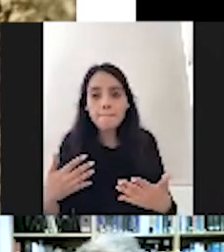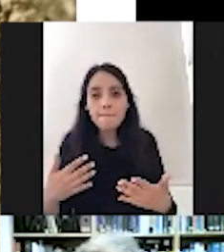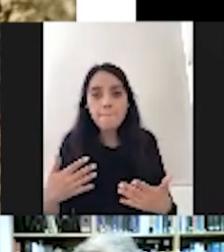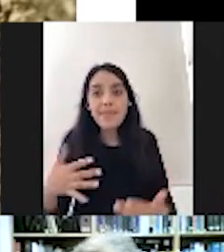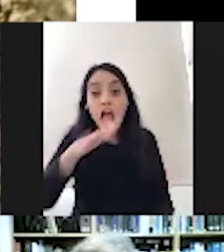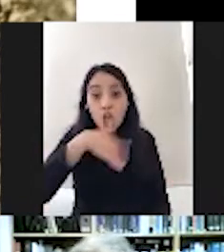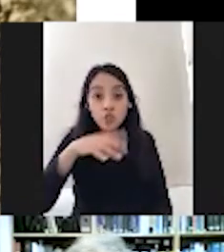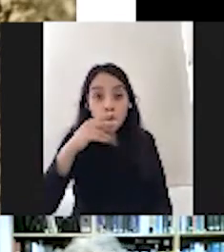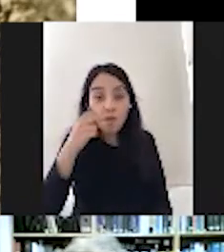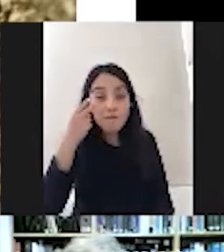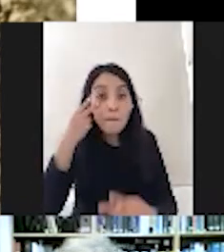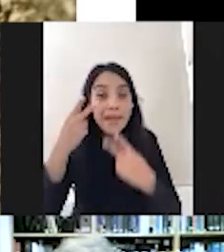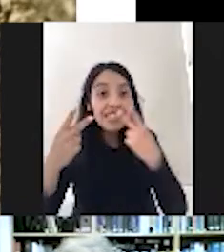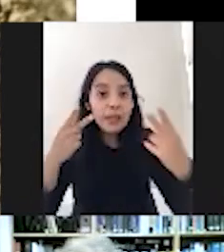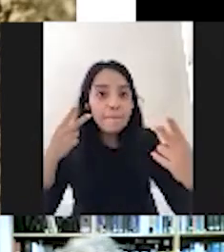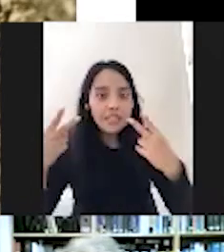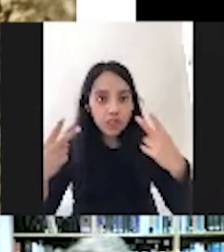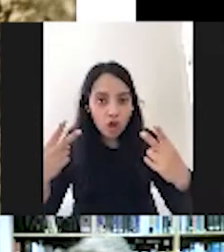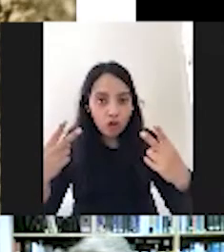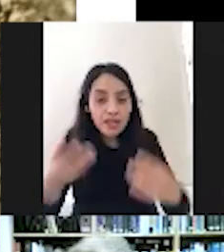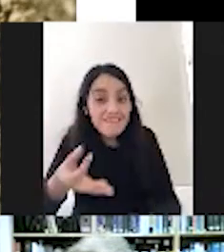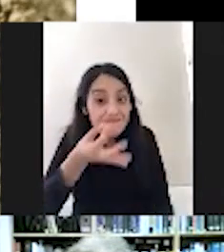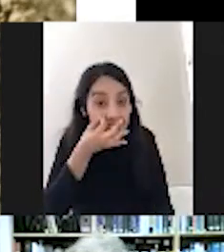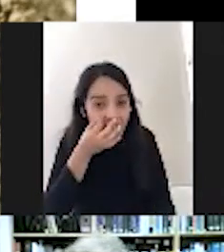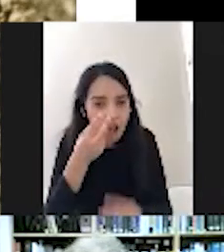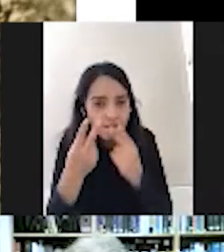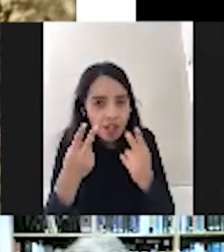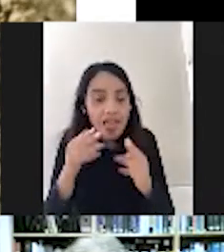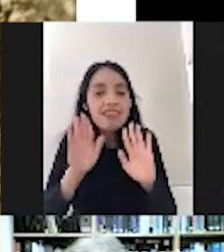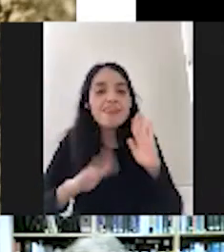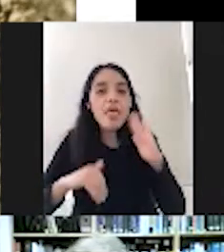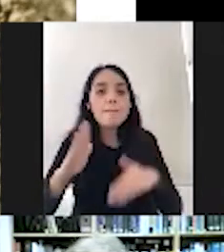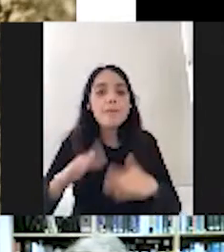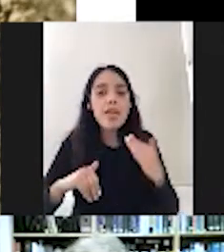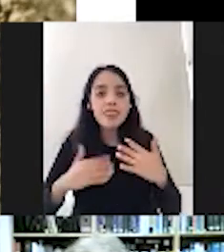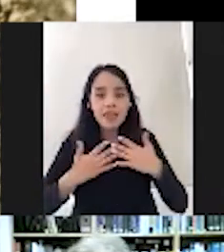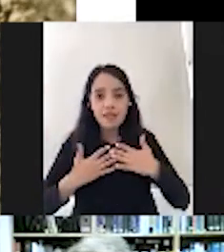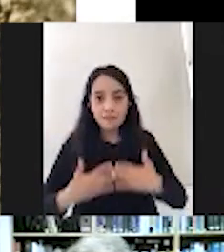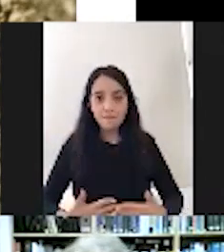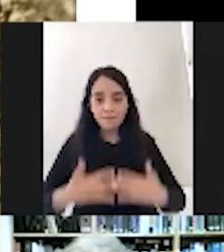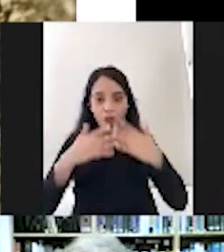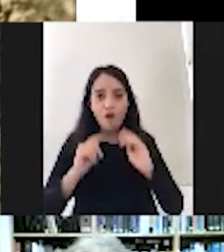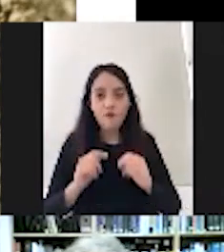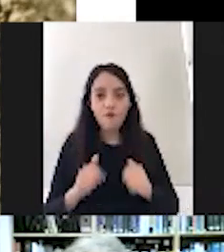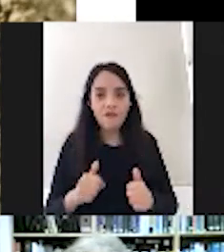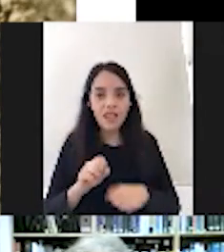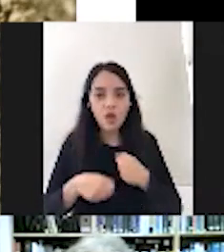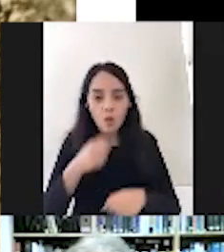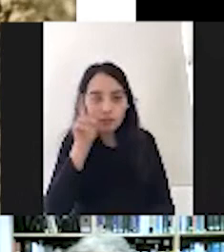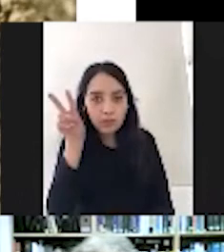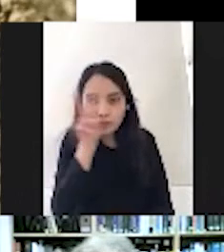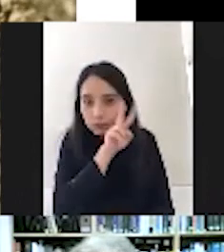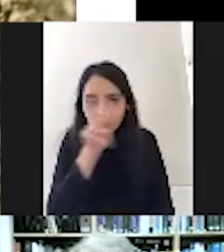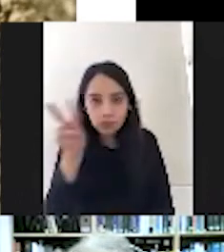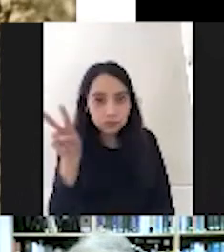como percepción y el mirar en particular depende en gran parte de nuestra habilidad de mover los ojos y de